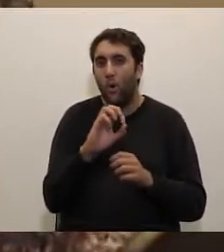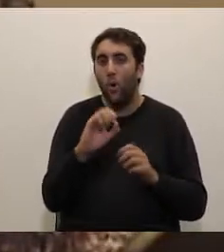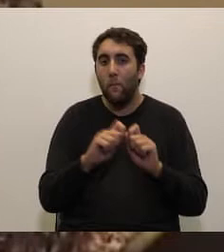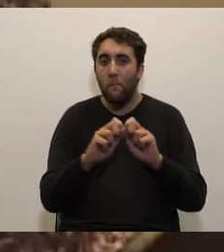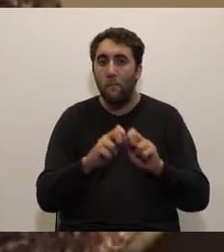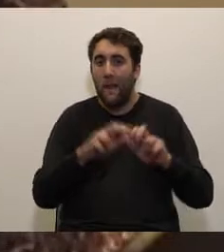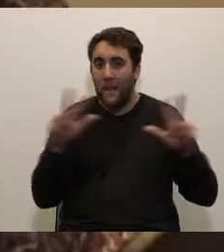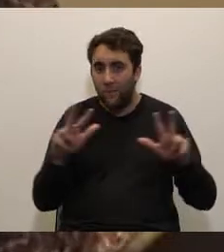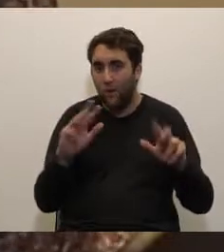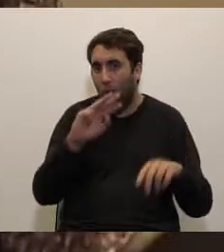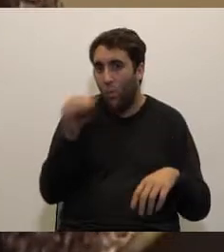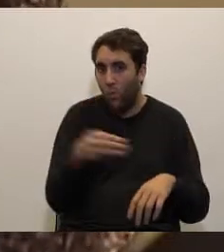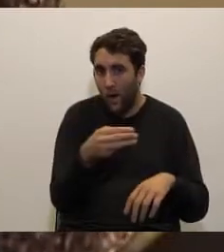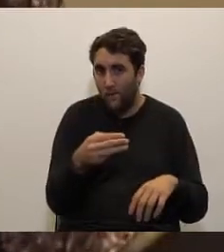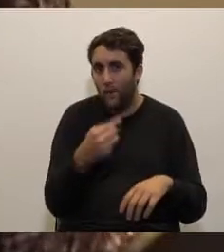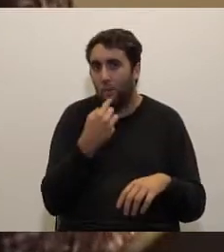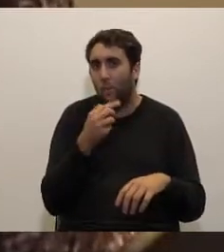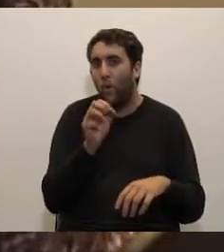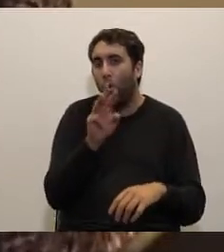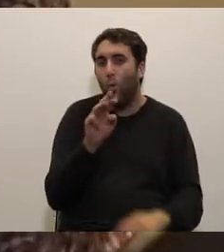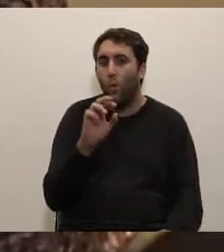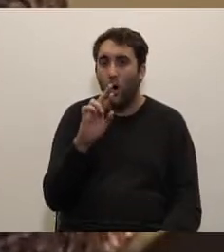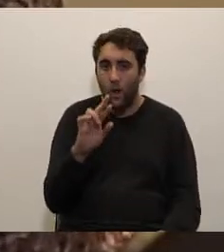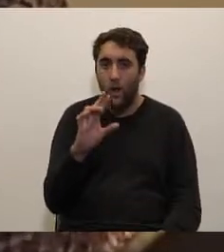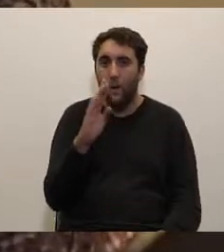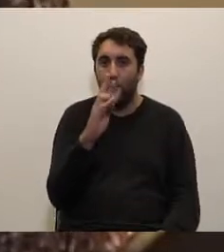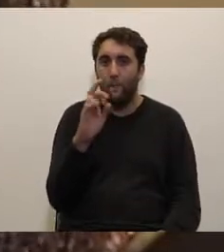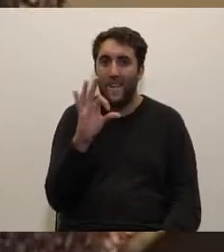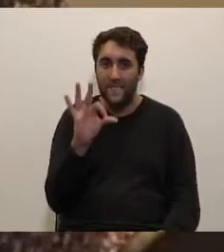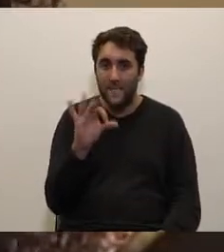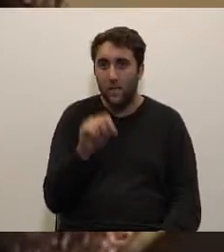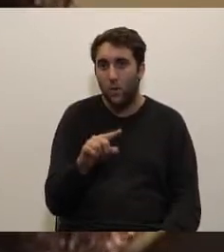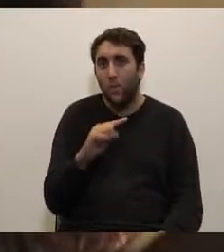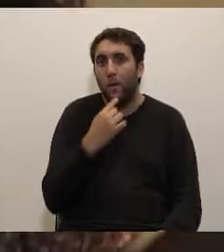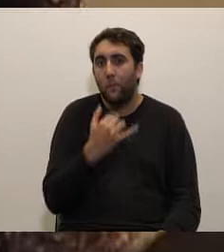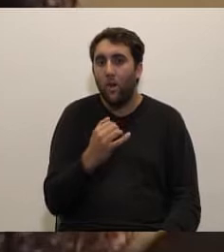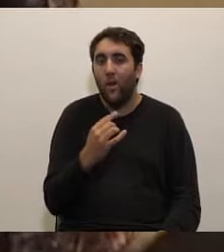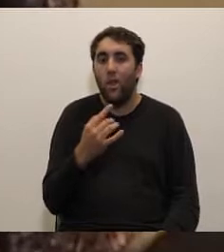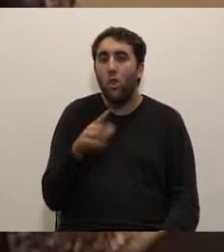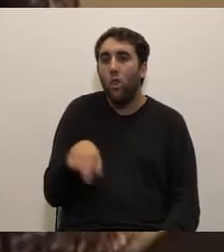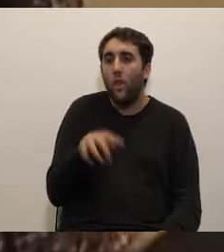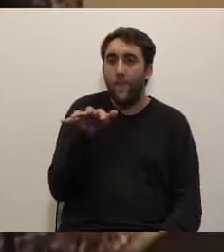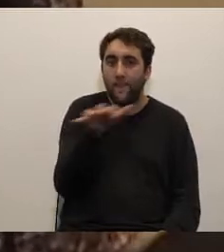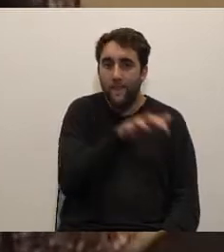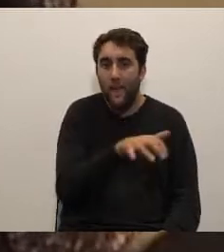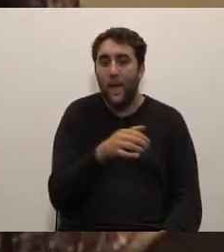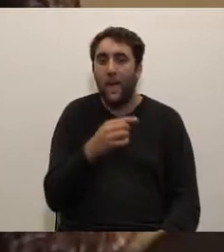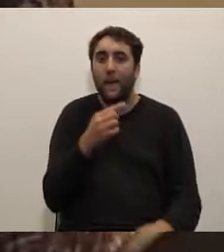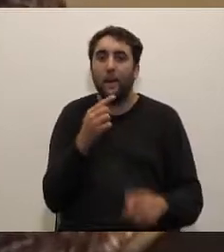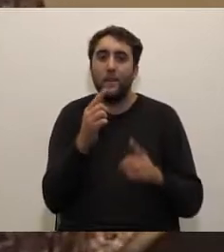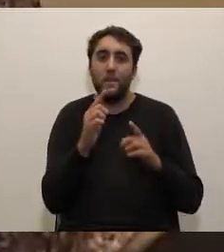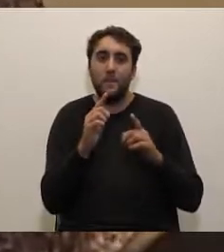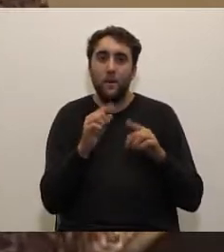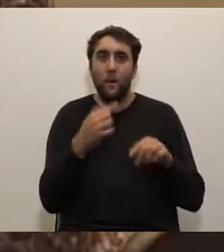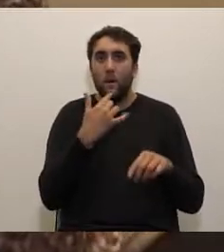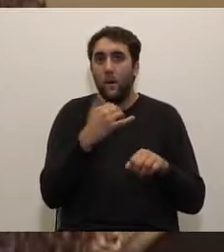plataforma web basada en WordPress, donde los distintos colectivos que no tienen,